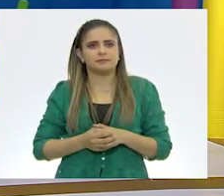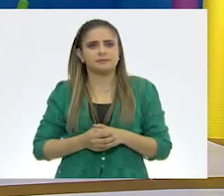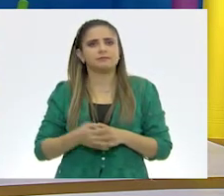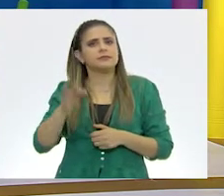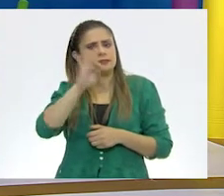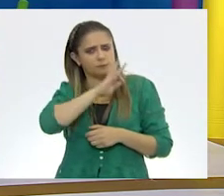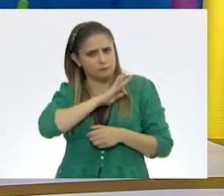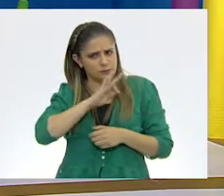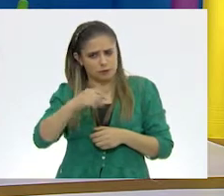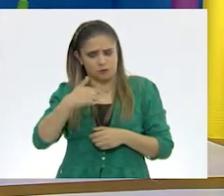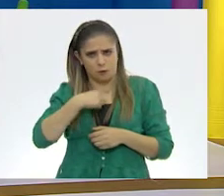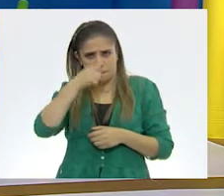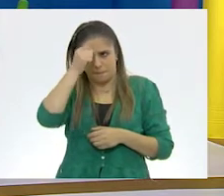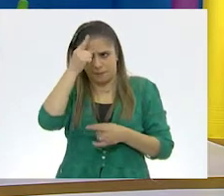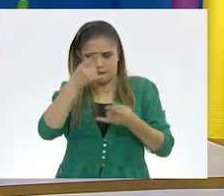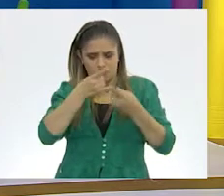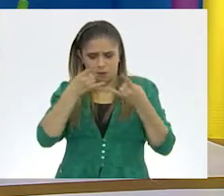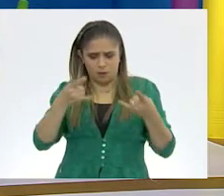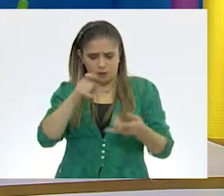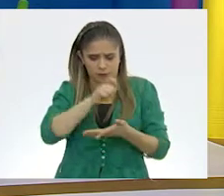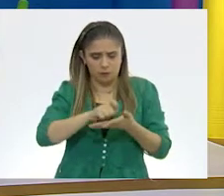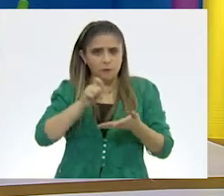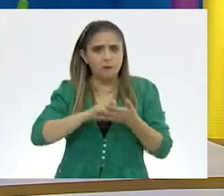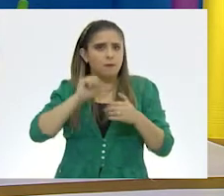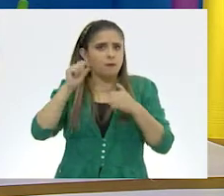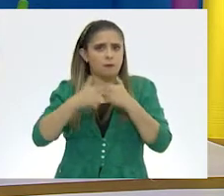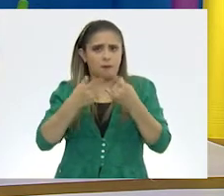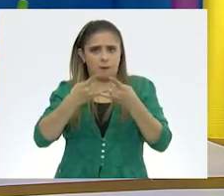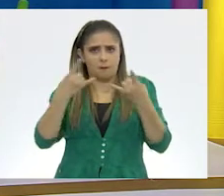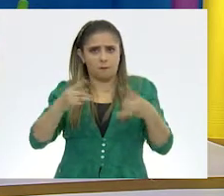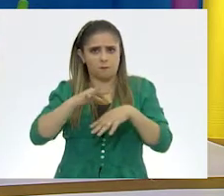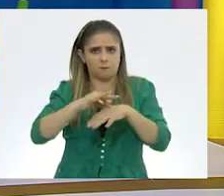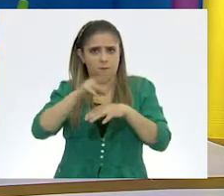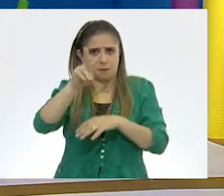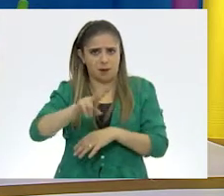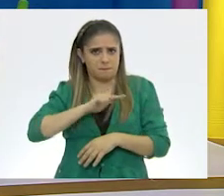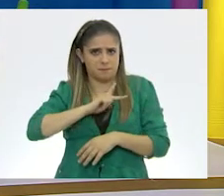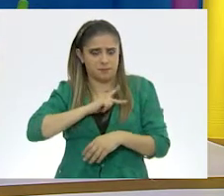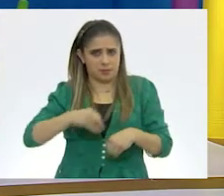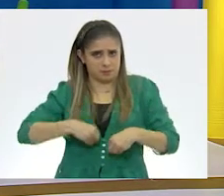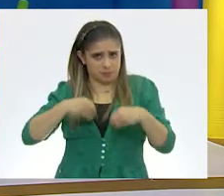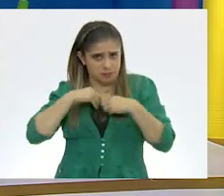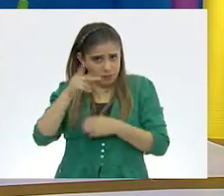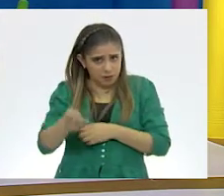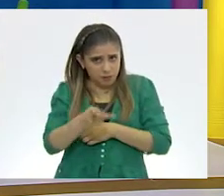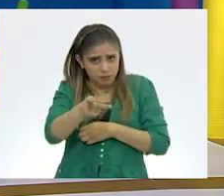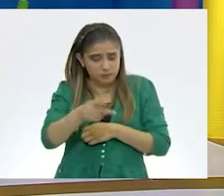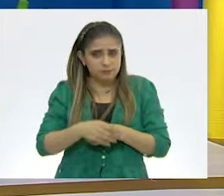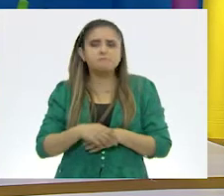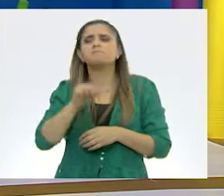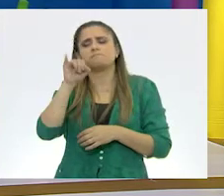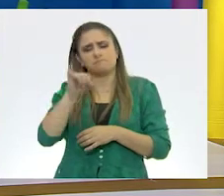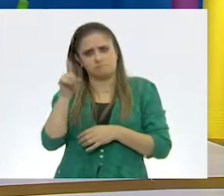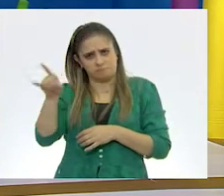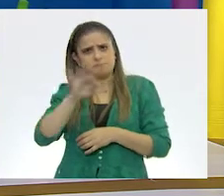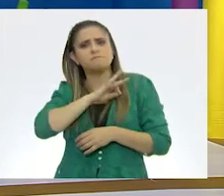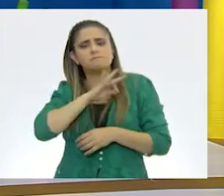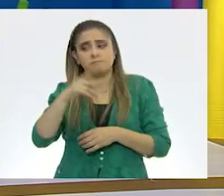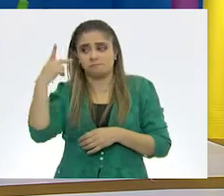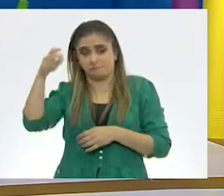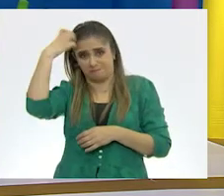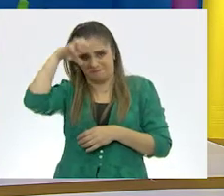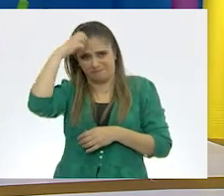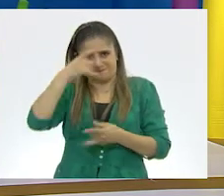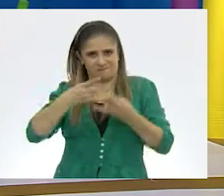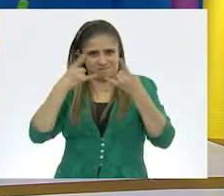¿puedo basar mi cuento en algo que me haya pasado? Pues Isaac, podrías tomar elementos de la experiencia que hayas